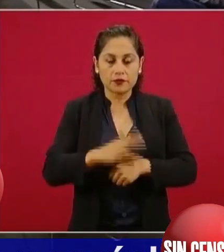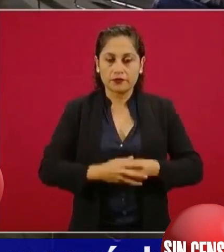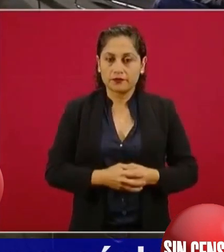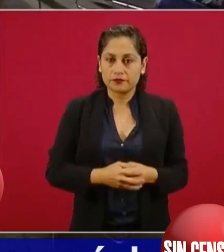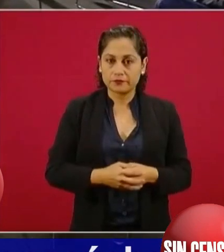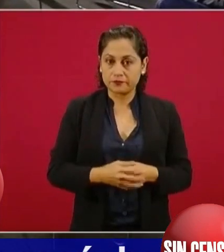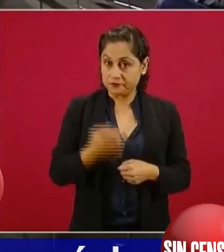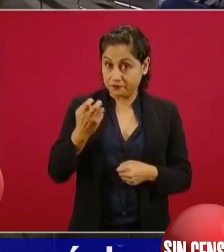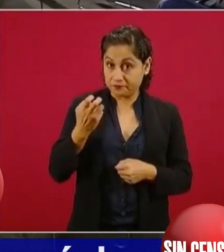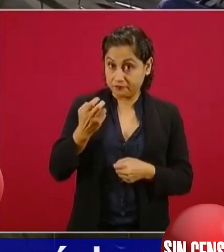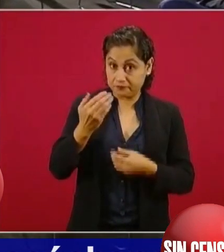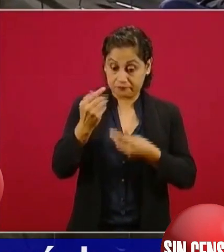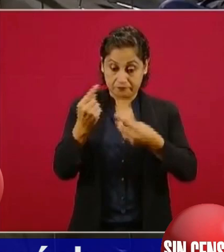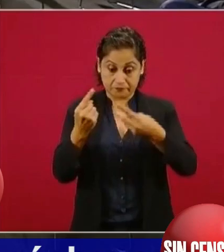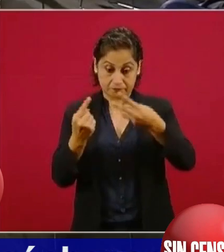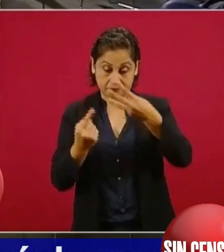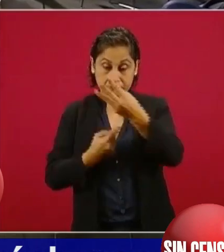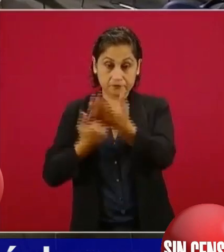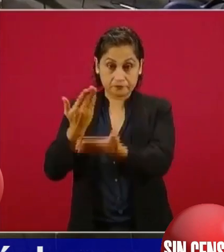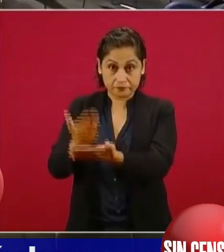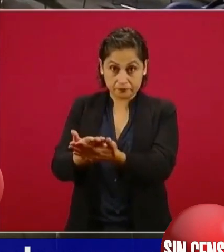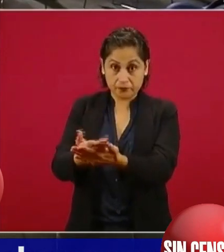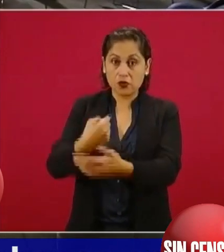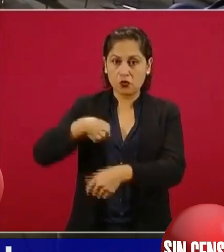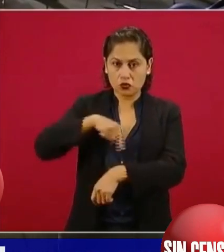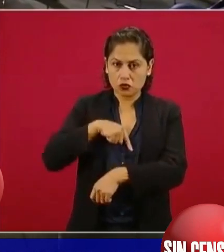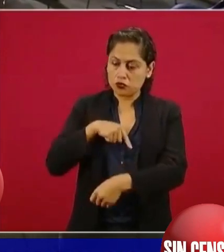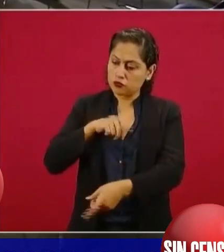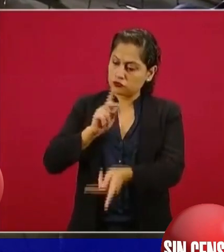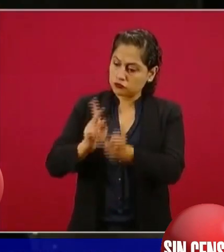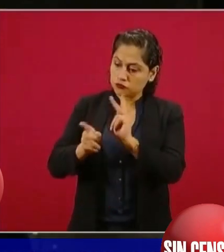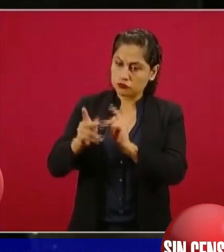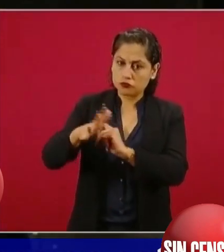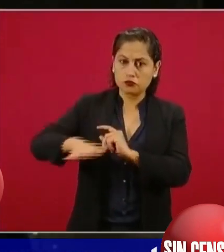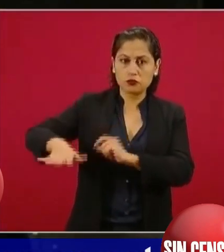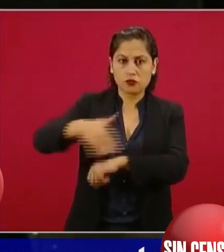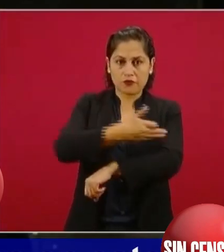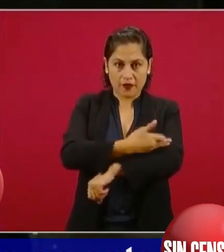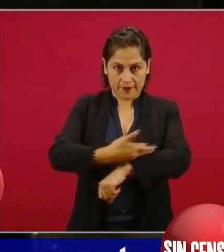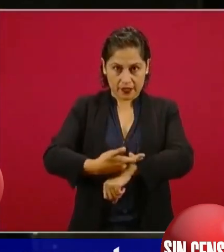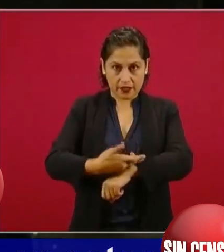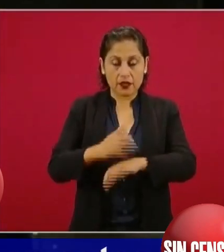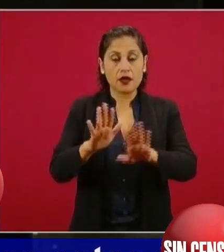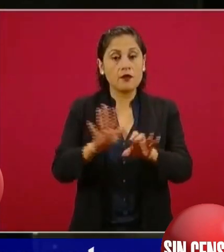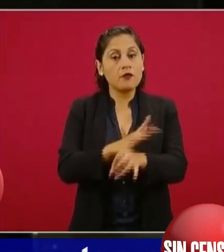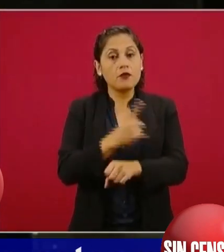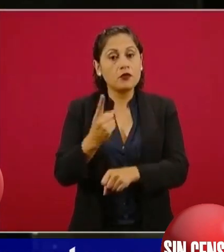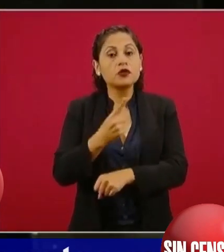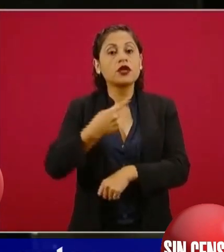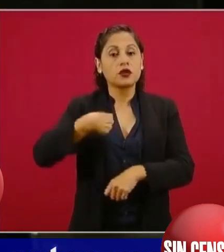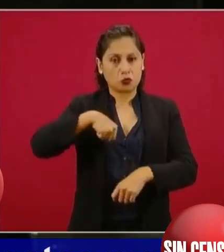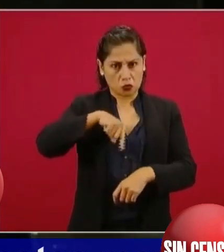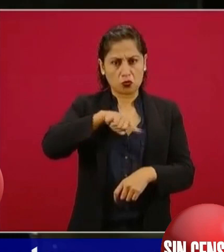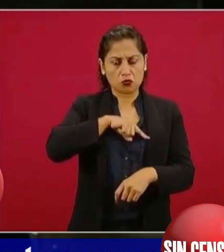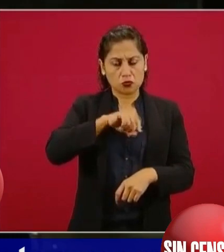Les dijimos, esta es una opción, porque teníamos el proyecto